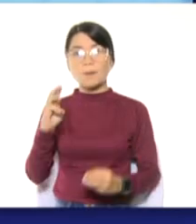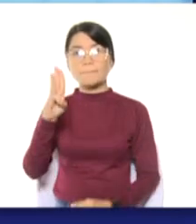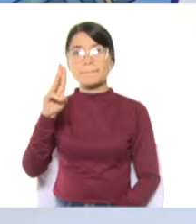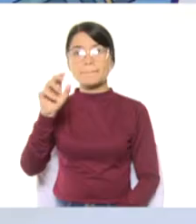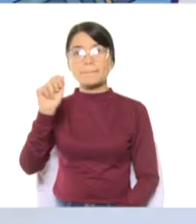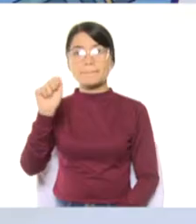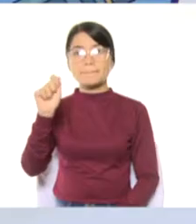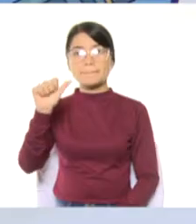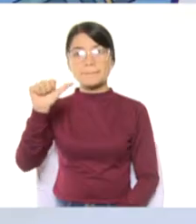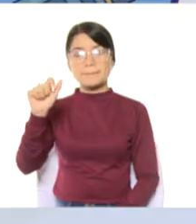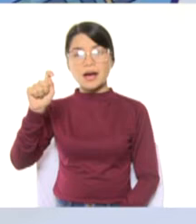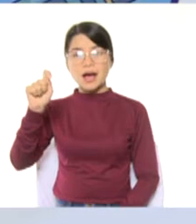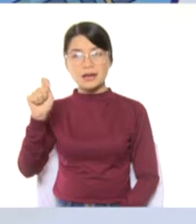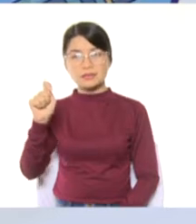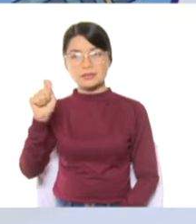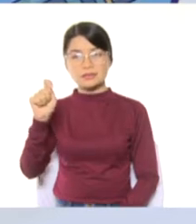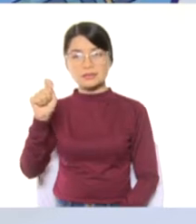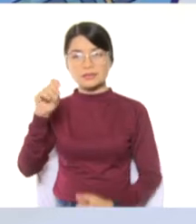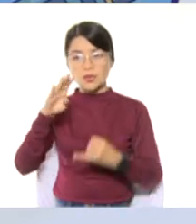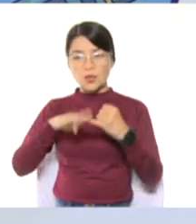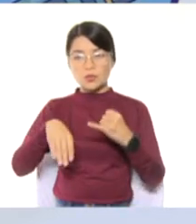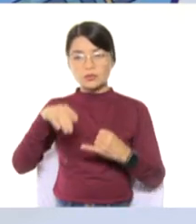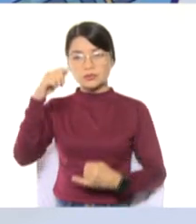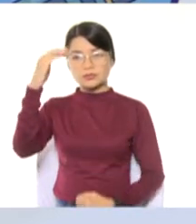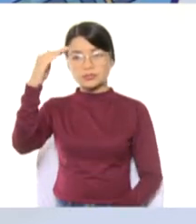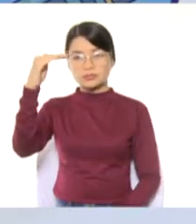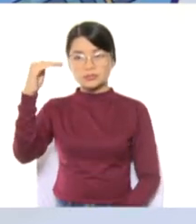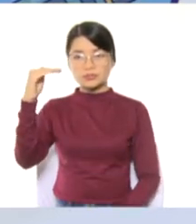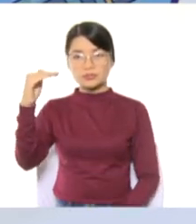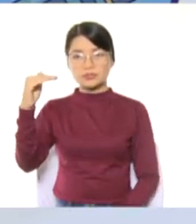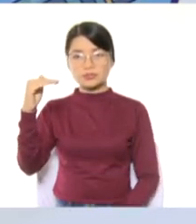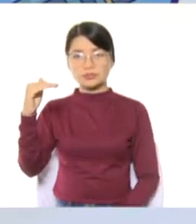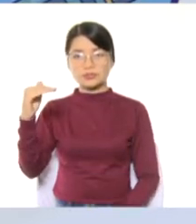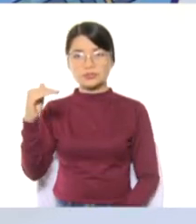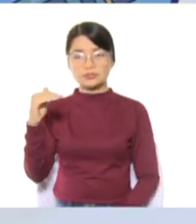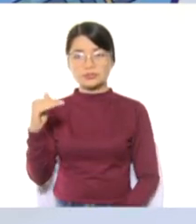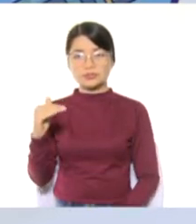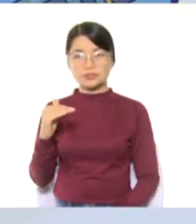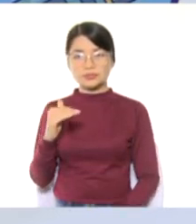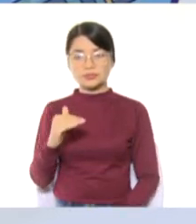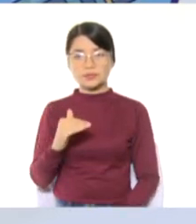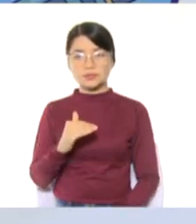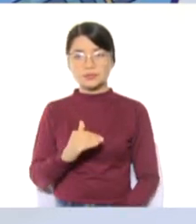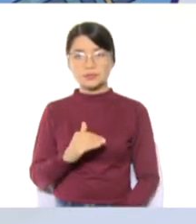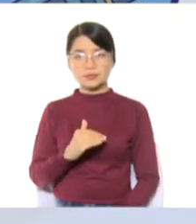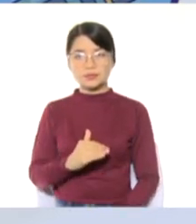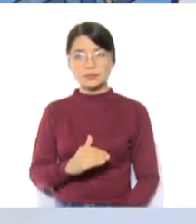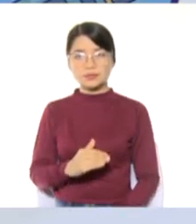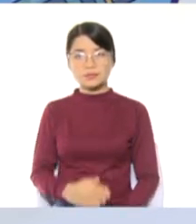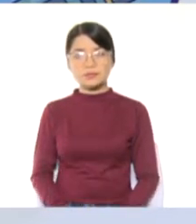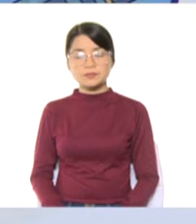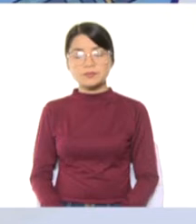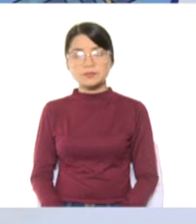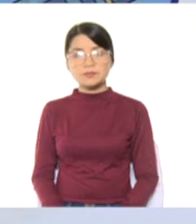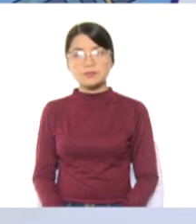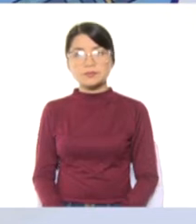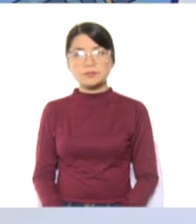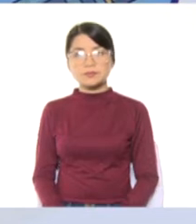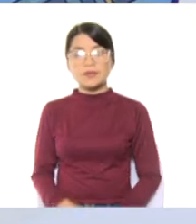half past. ¿Qué quiere decir esto? 5 minutos después, 10 minutos después, un cuarto de hora o 15 minutos